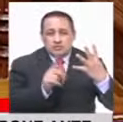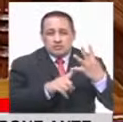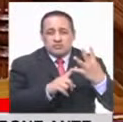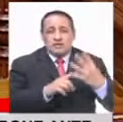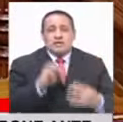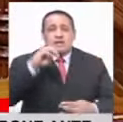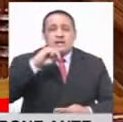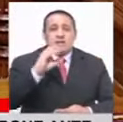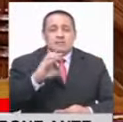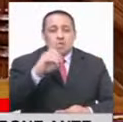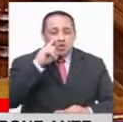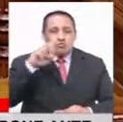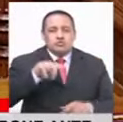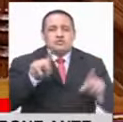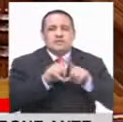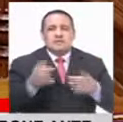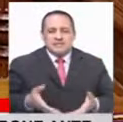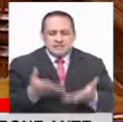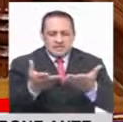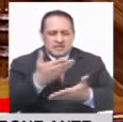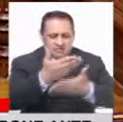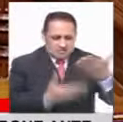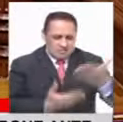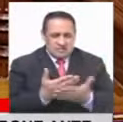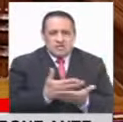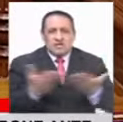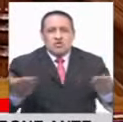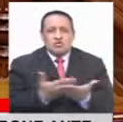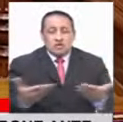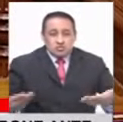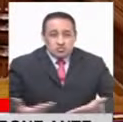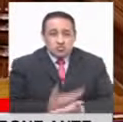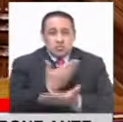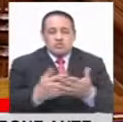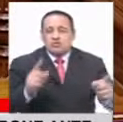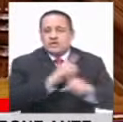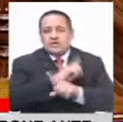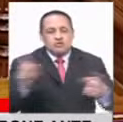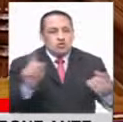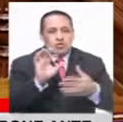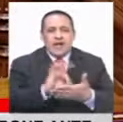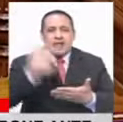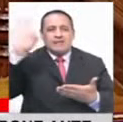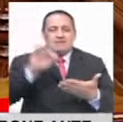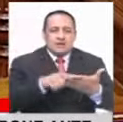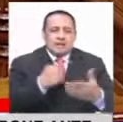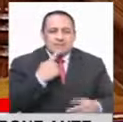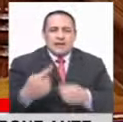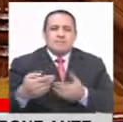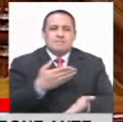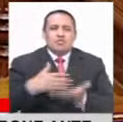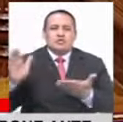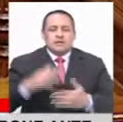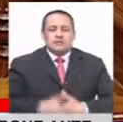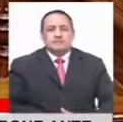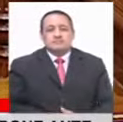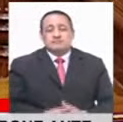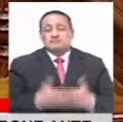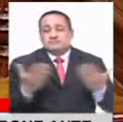la moción da cuenta de hechos nuevos que no califican para vacancia. Como hemos demostrado,